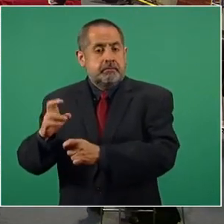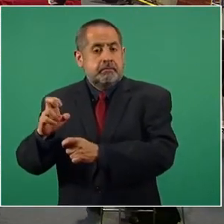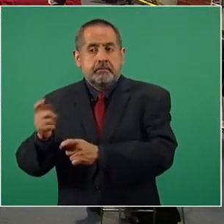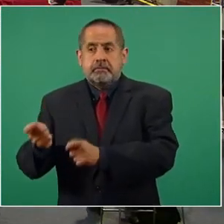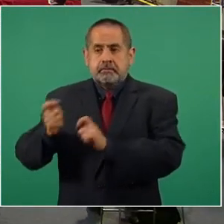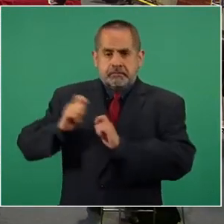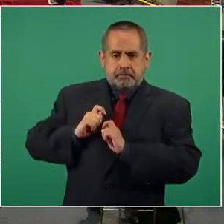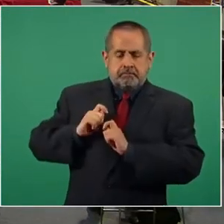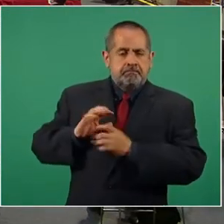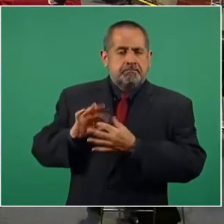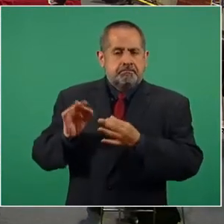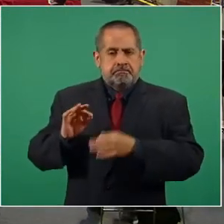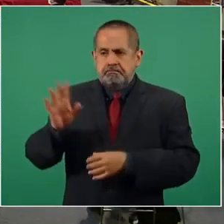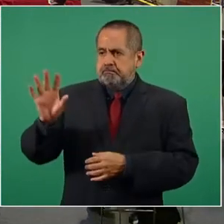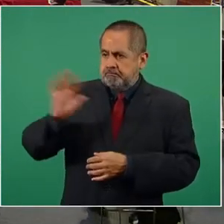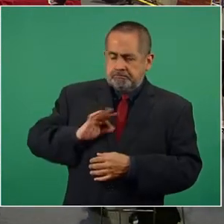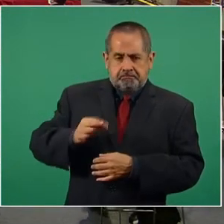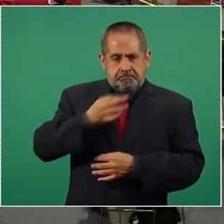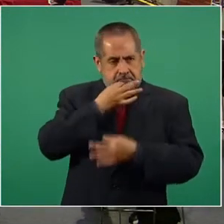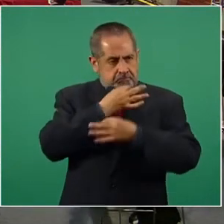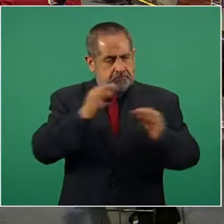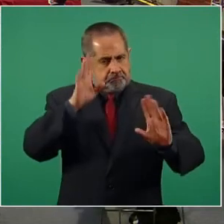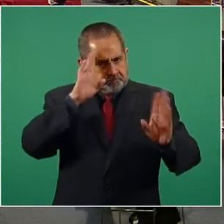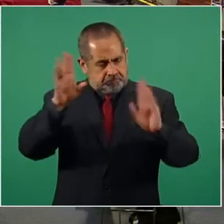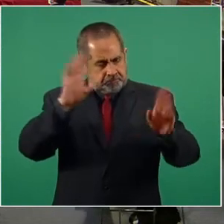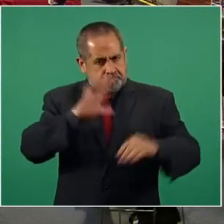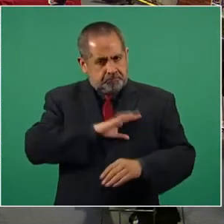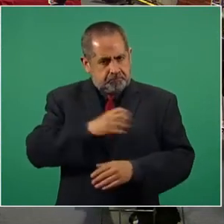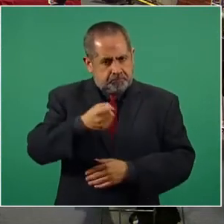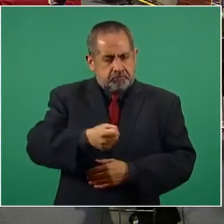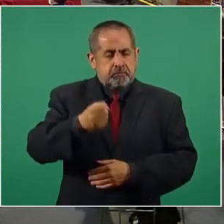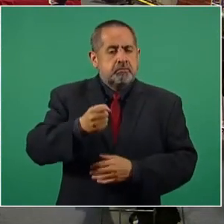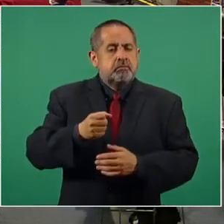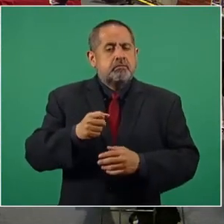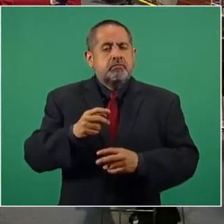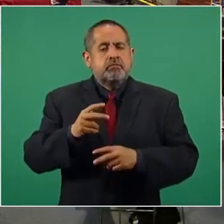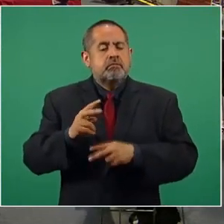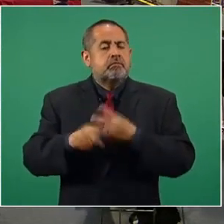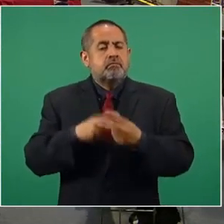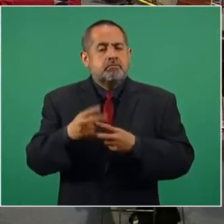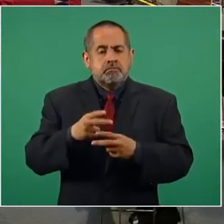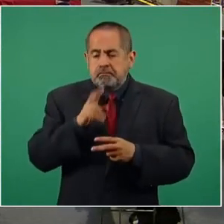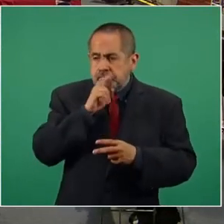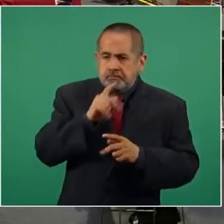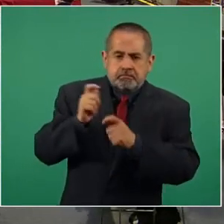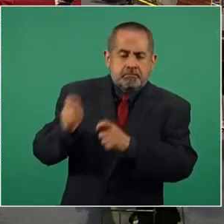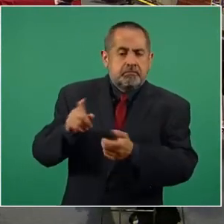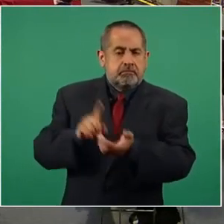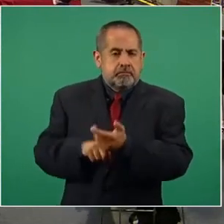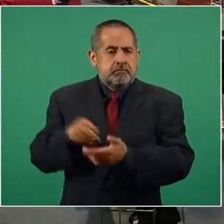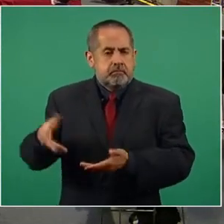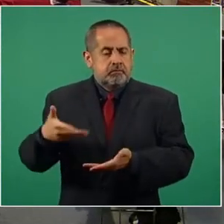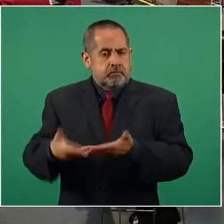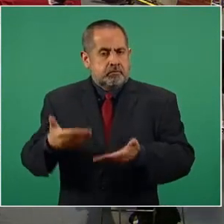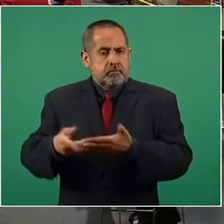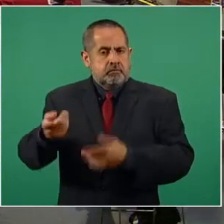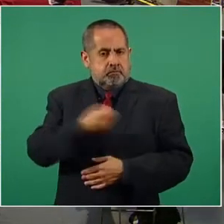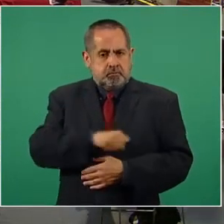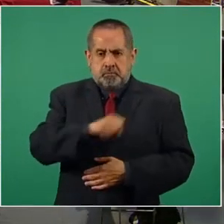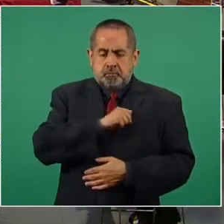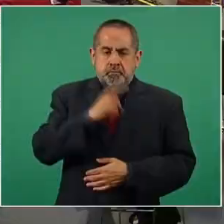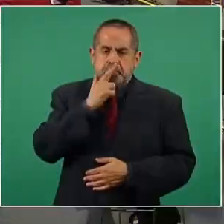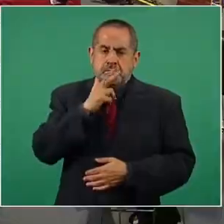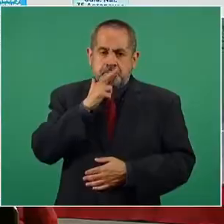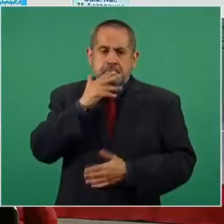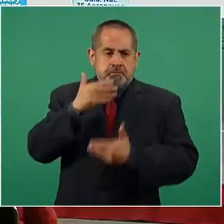González, quien les envía un caluroso saludo y un agradecimiento por su preocupación. Él, su estado de salud va muy bien,